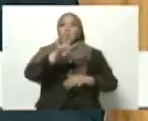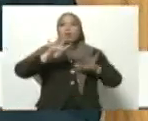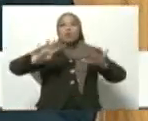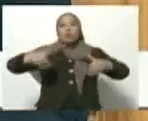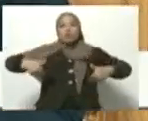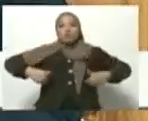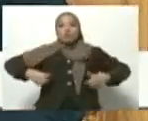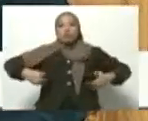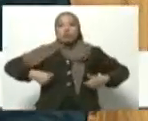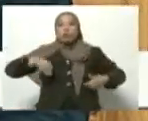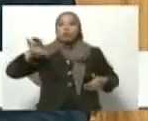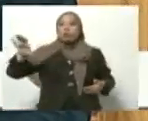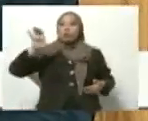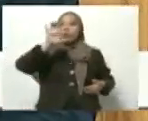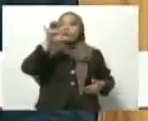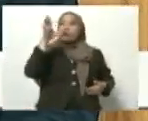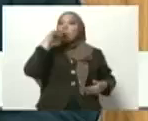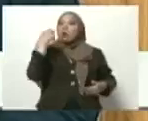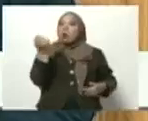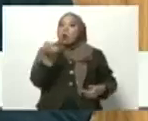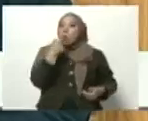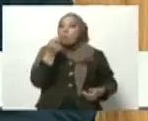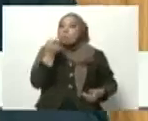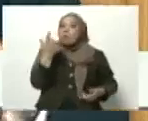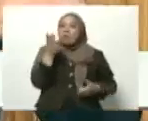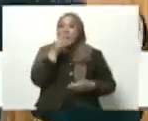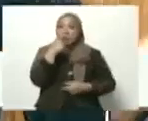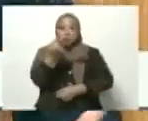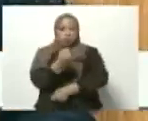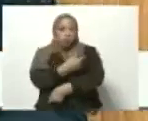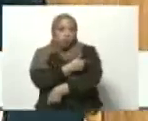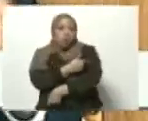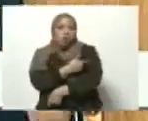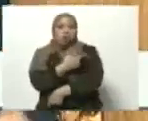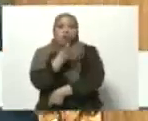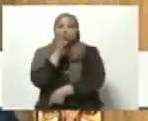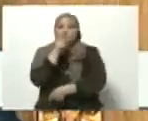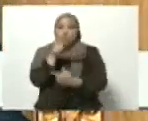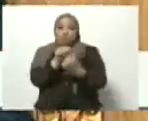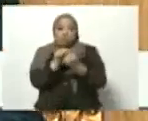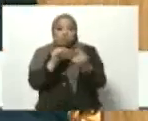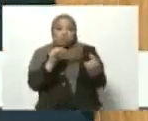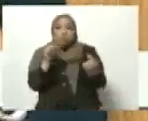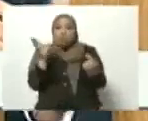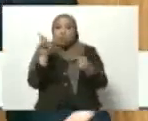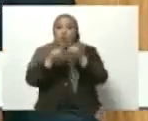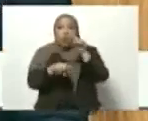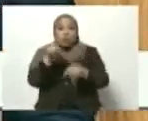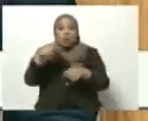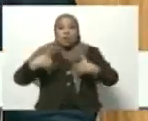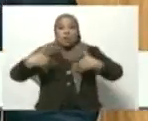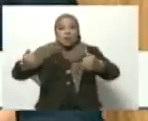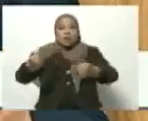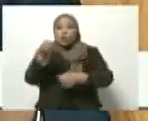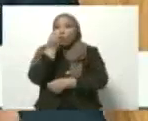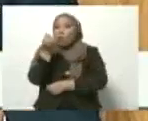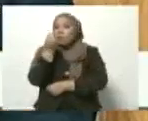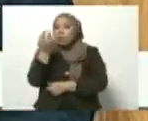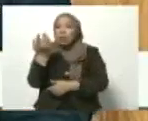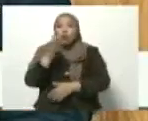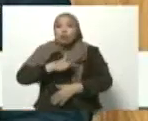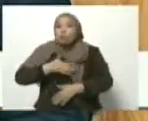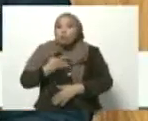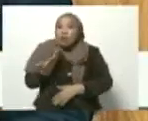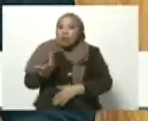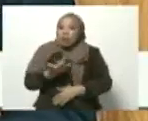sufriendo como nosotros, que no pueden comprar medicinas, vacunas, inyectadoras, combustible, alimentos. Nos están queriendo